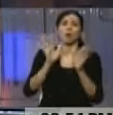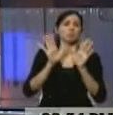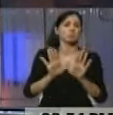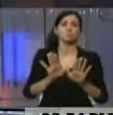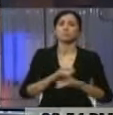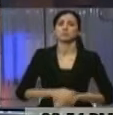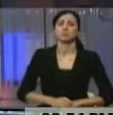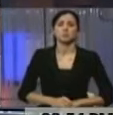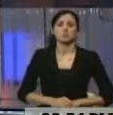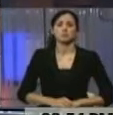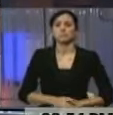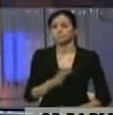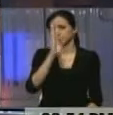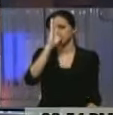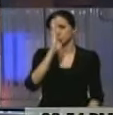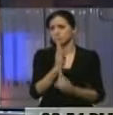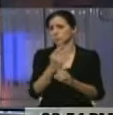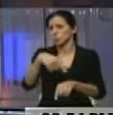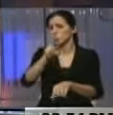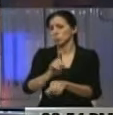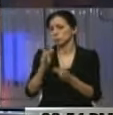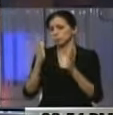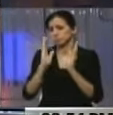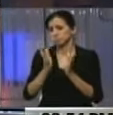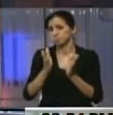Nuestro único destino, nuestro único